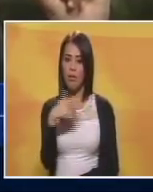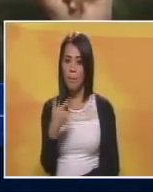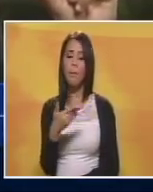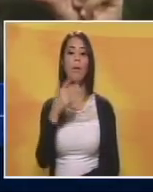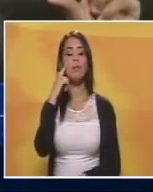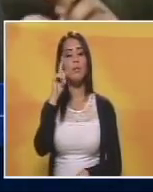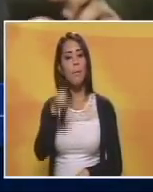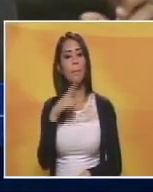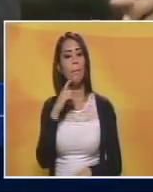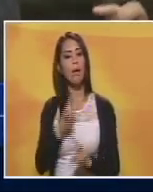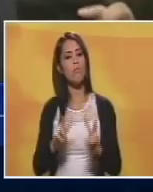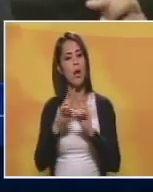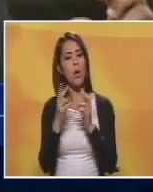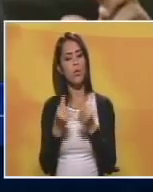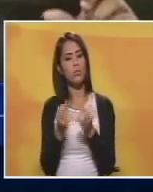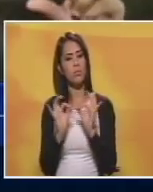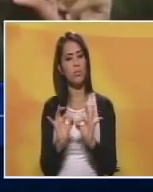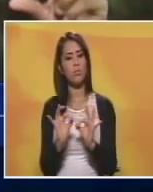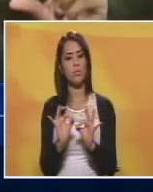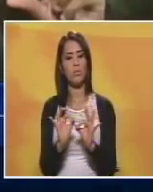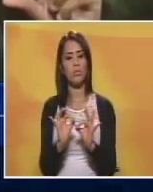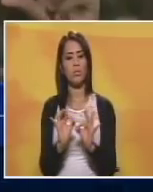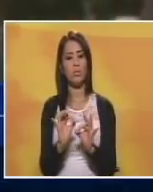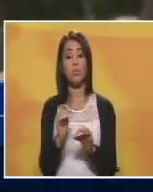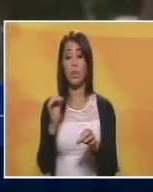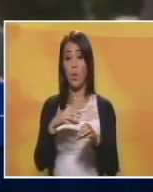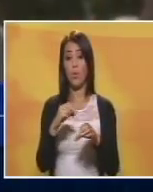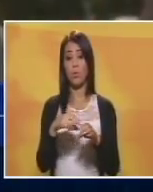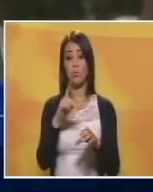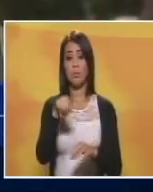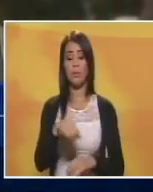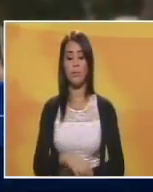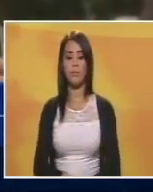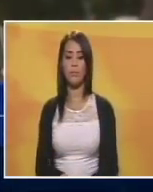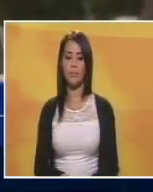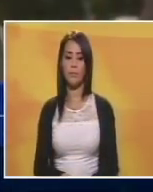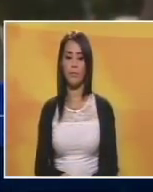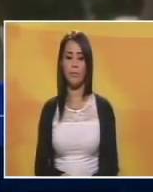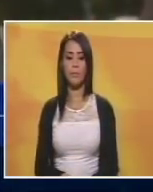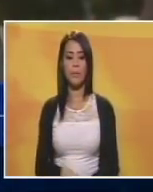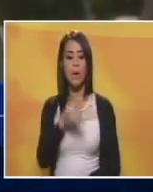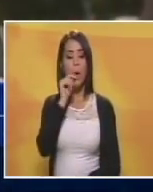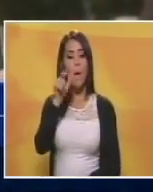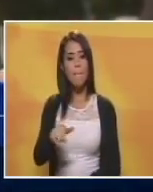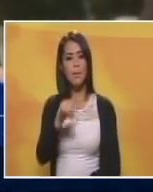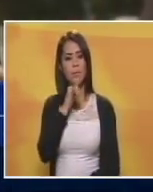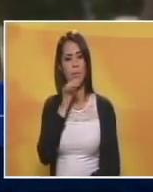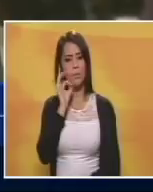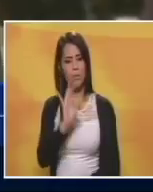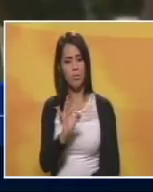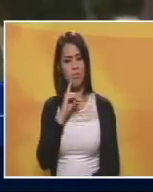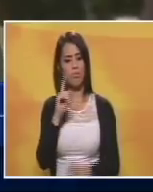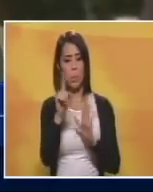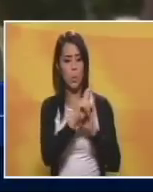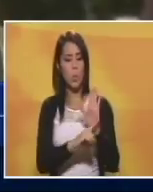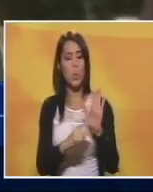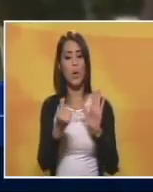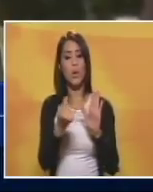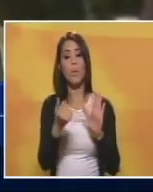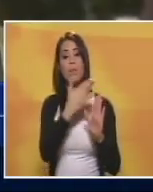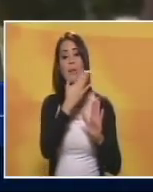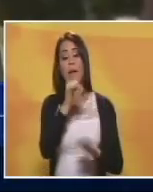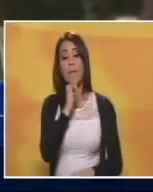un valor transable y hasta de ahorro, ¿no? En este sentido, Méndez resaltó las medidas económicas anunciadas por el